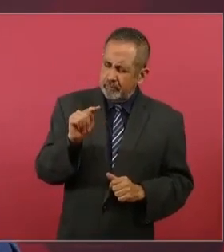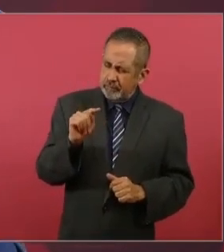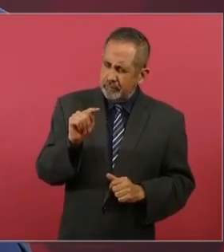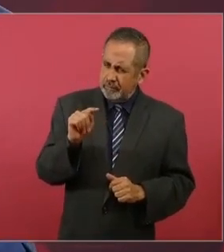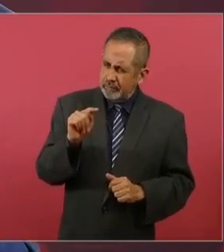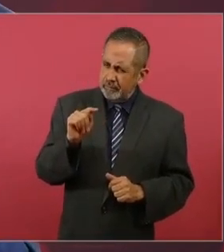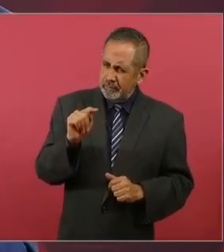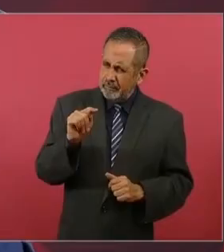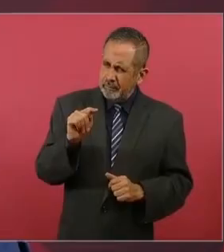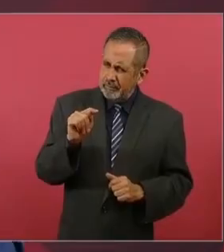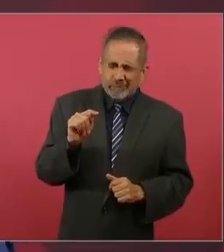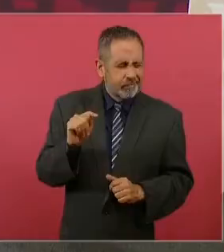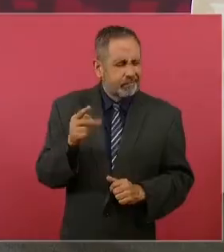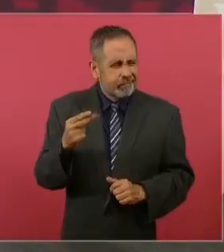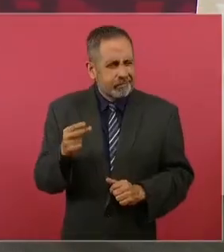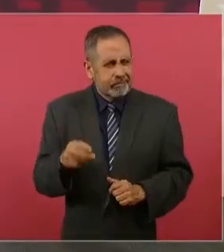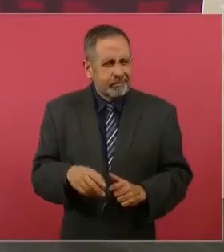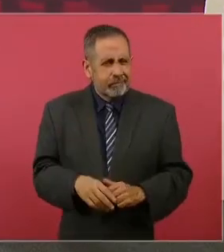perdón.